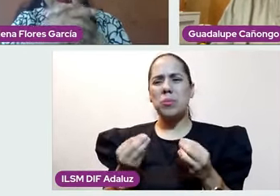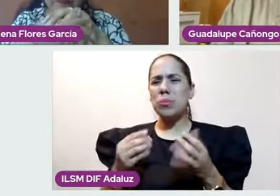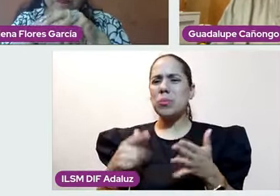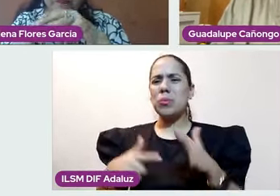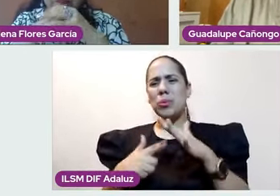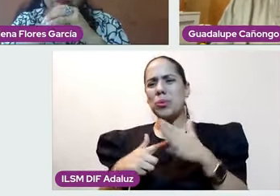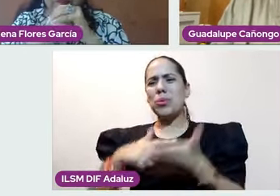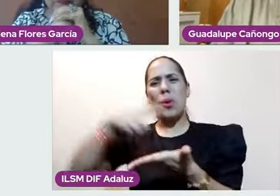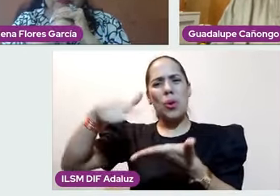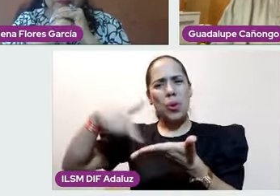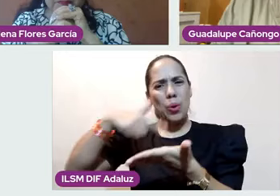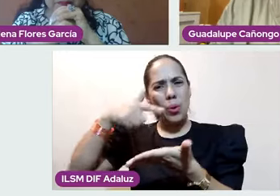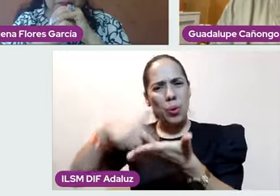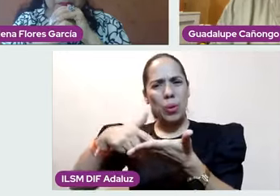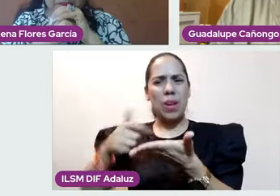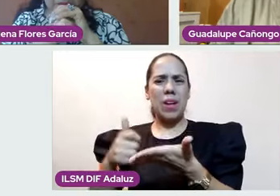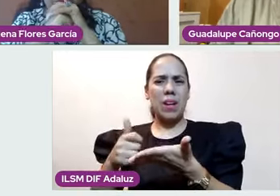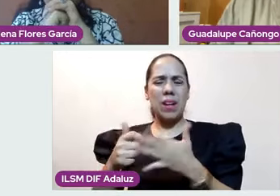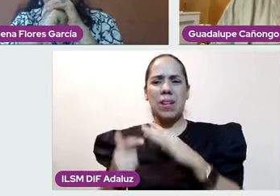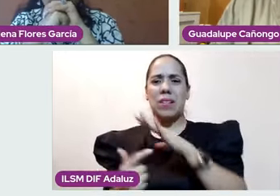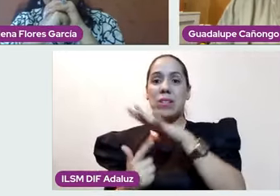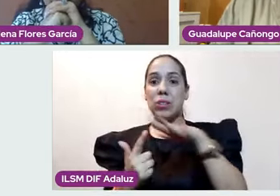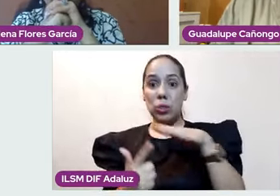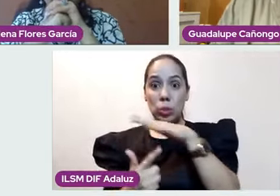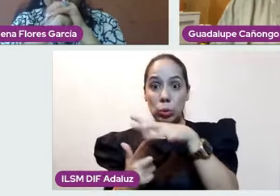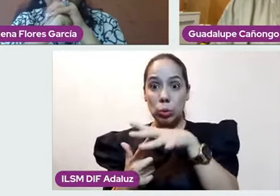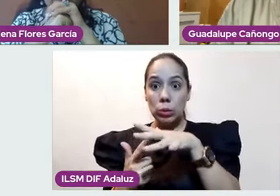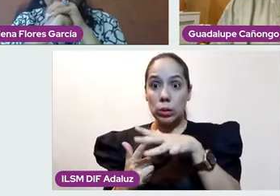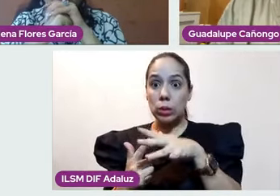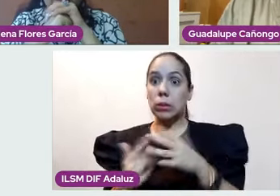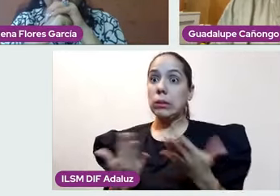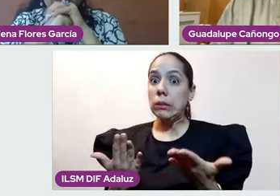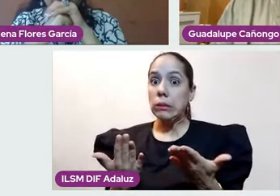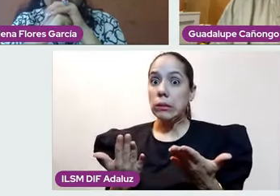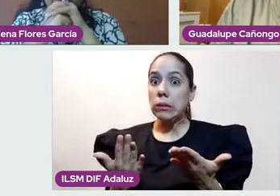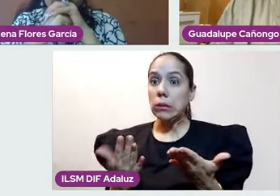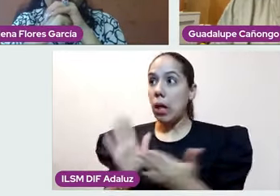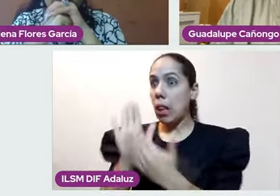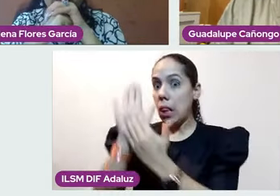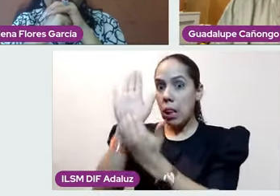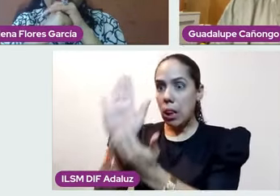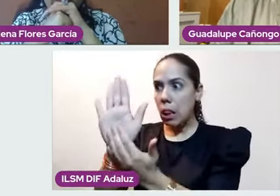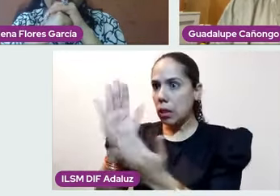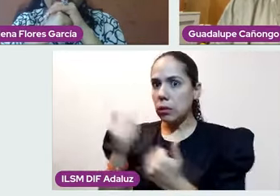contextos, muchas situaciones en las que nos enfrentamos a no lo sé, ¿no? Si hiciéramos una